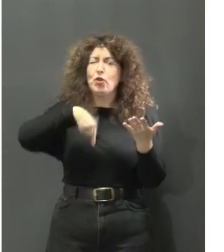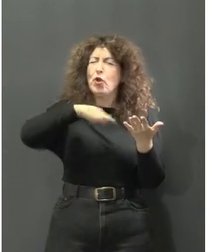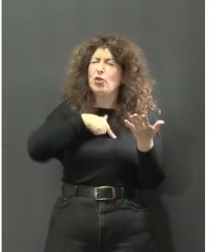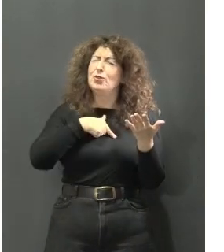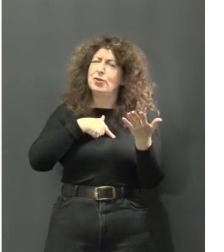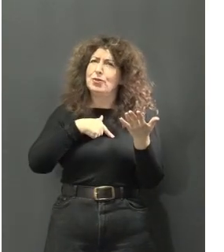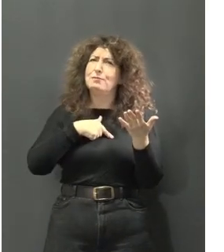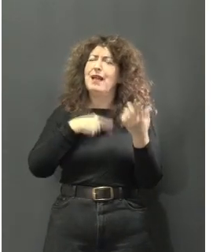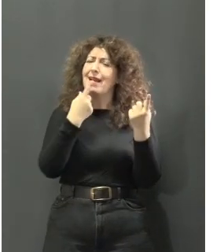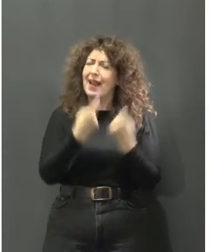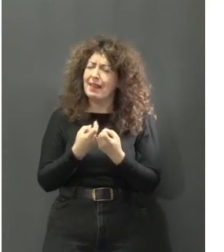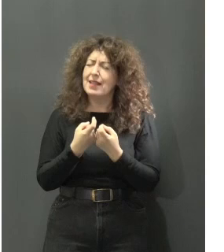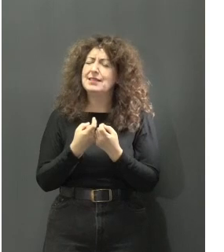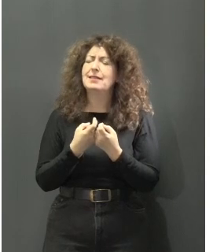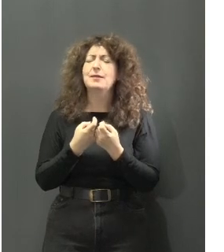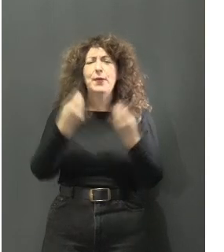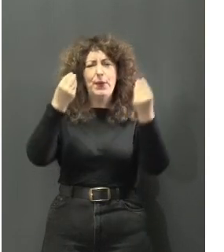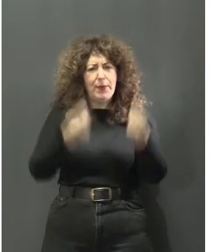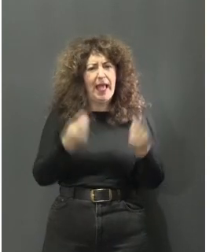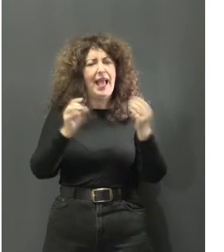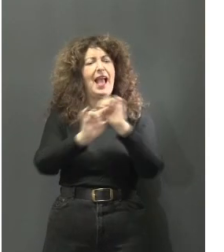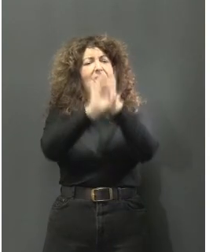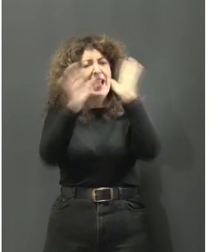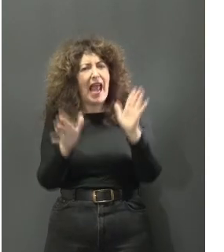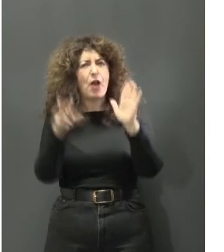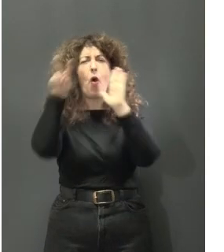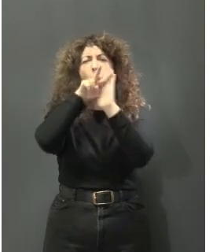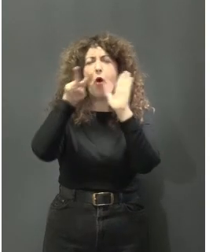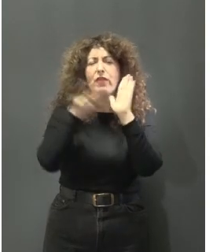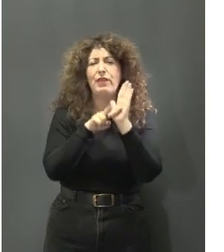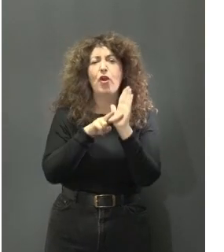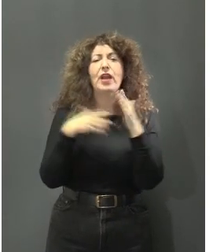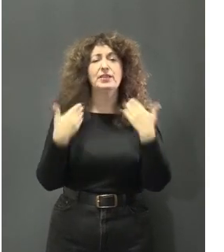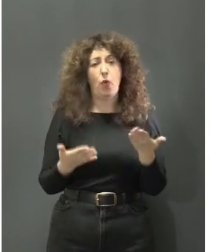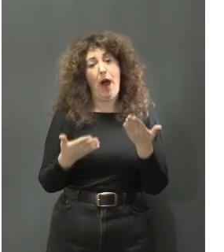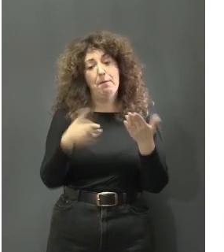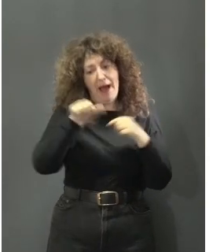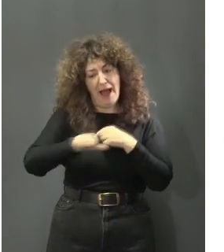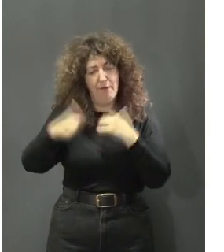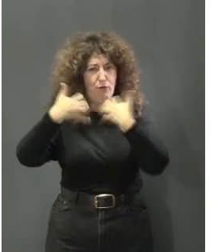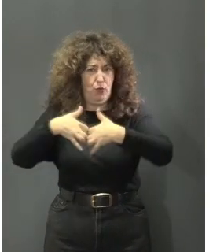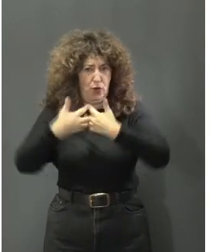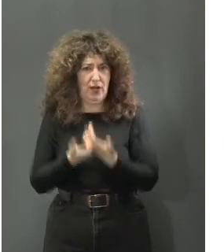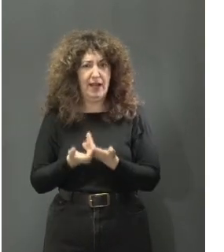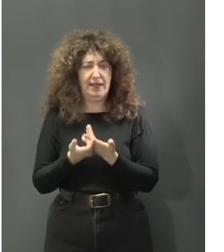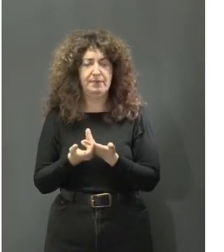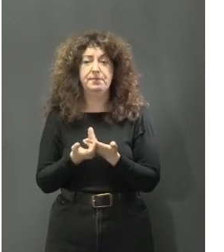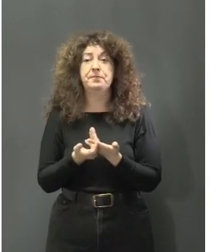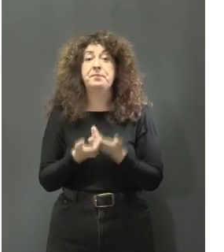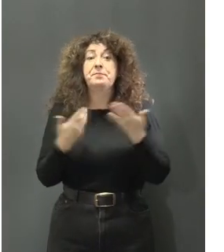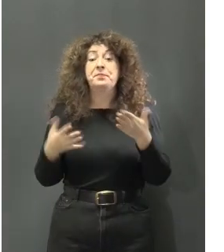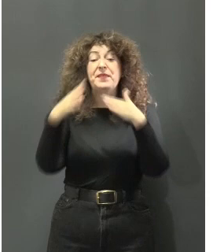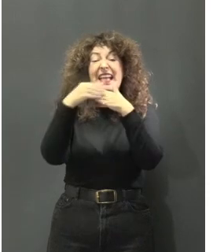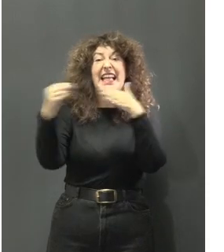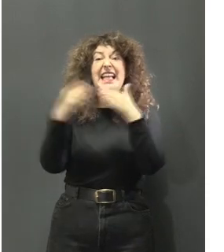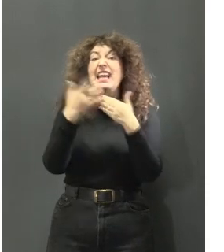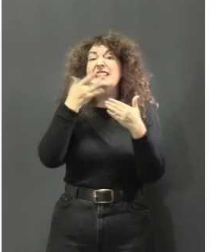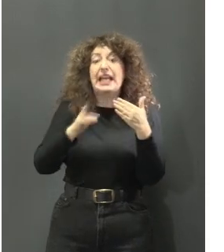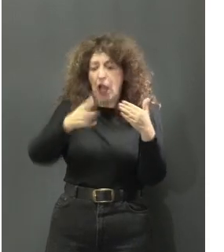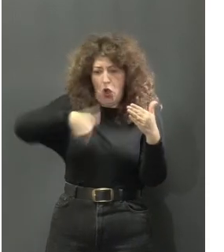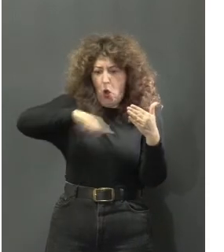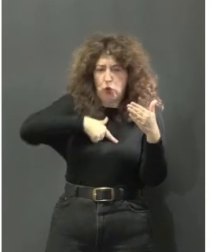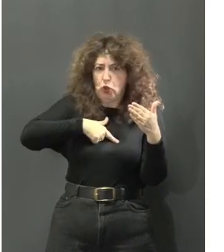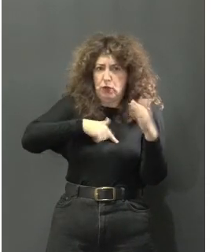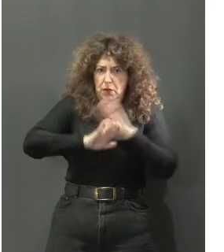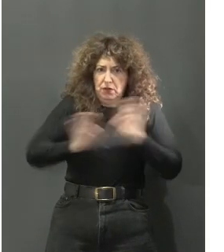poner en claro cuáles eran las condiciones que nos iban a funcionar, y el cliente éramos nosotros mismos